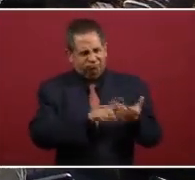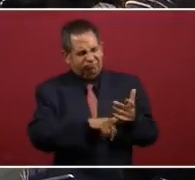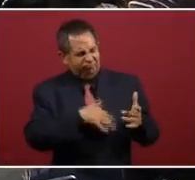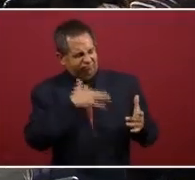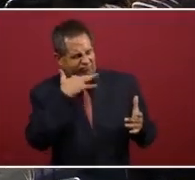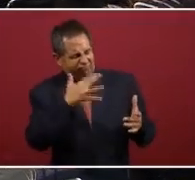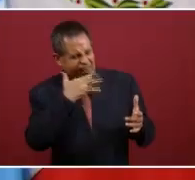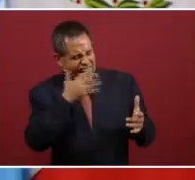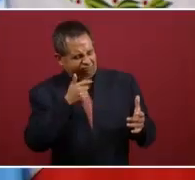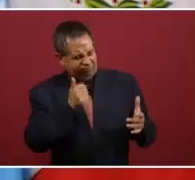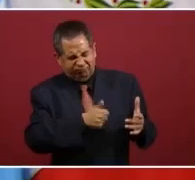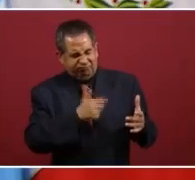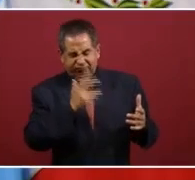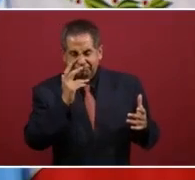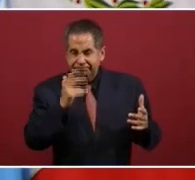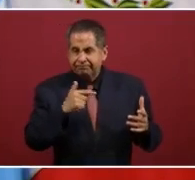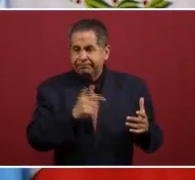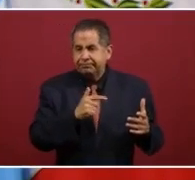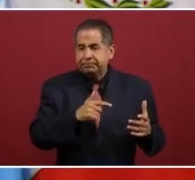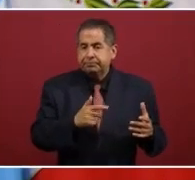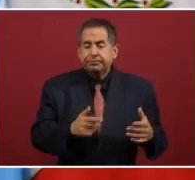corruptos,